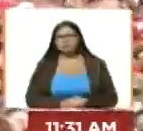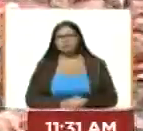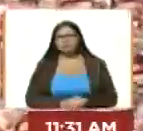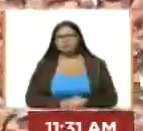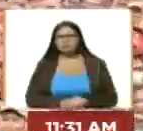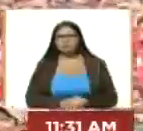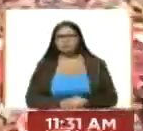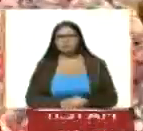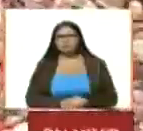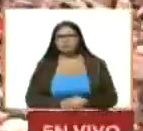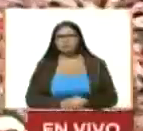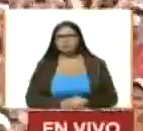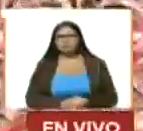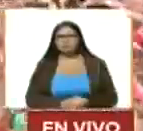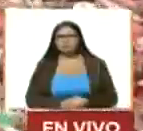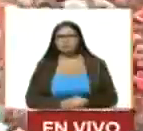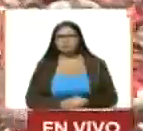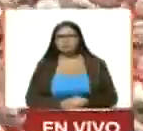29.